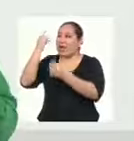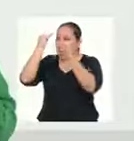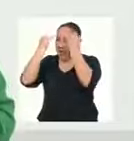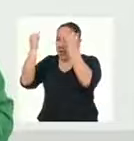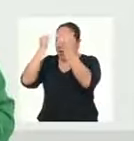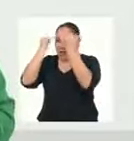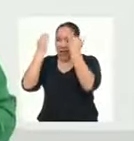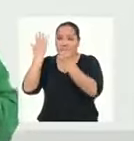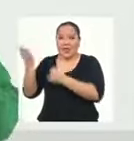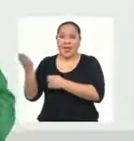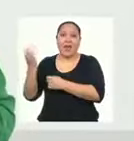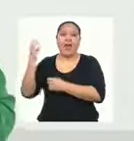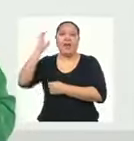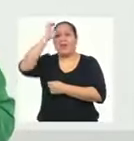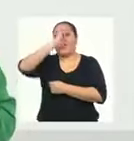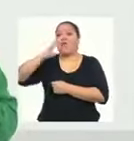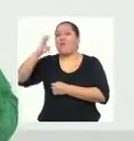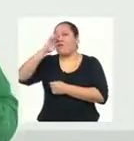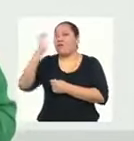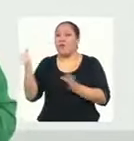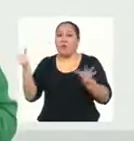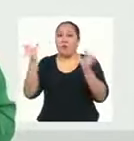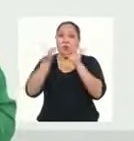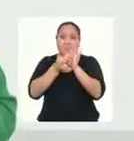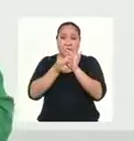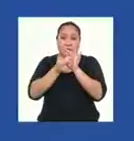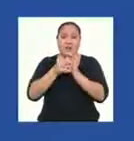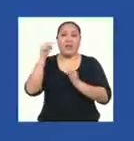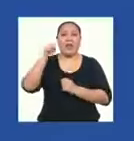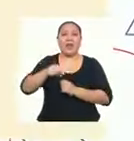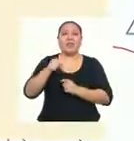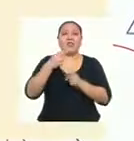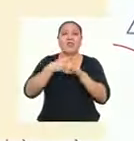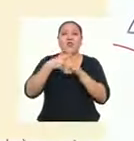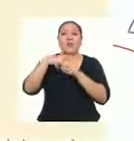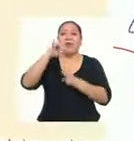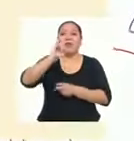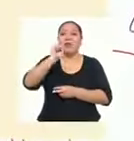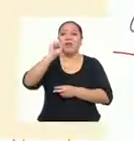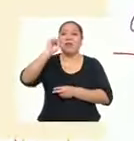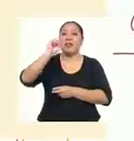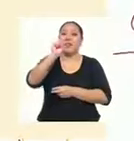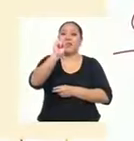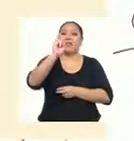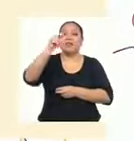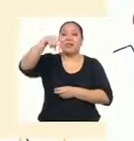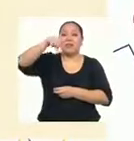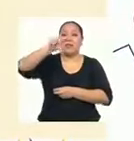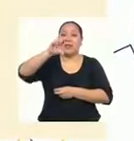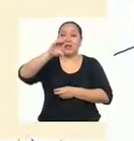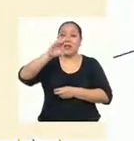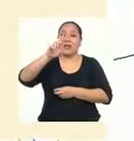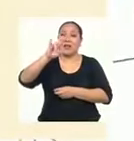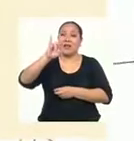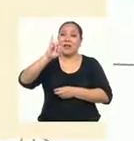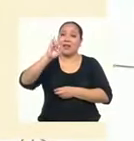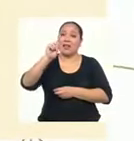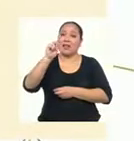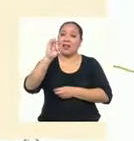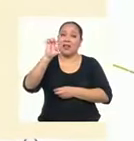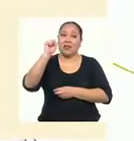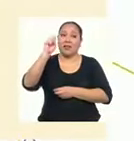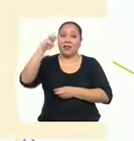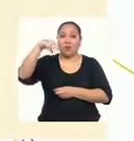sincretismo religioso y es muy fuerte en la cultura peruana. En España la fiesta de San Juan la celebran el